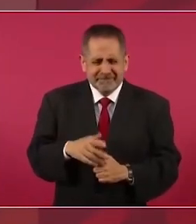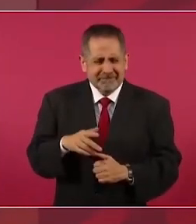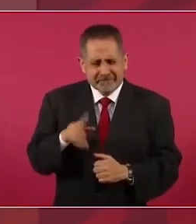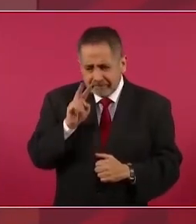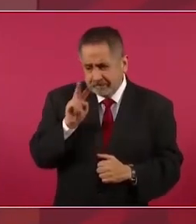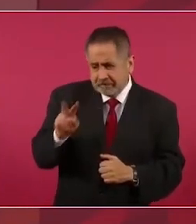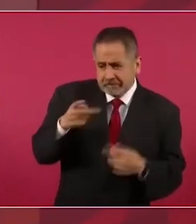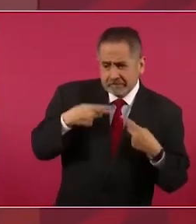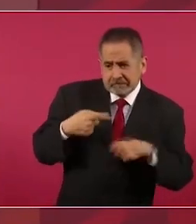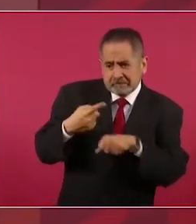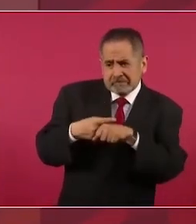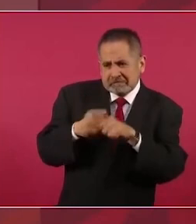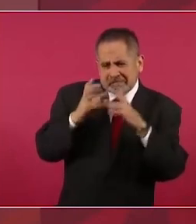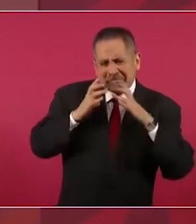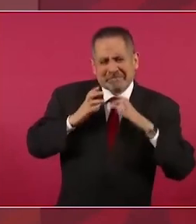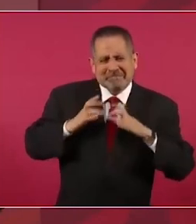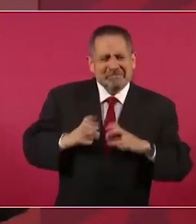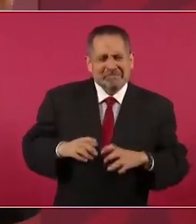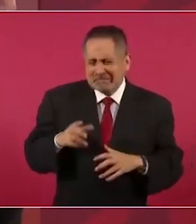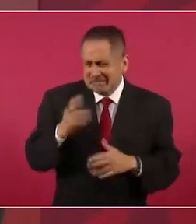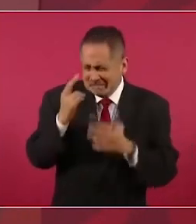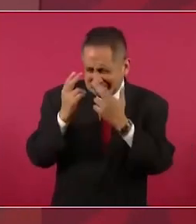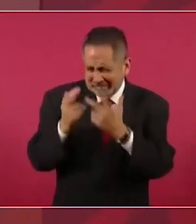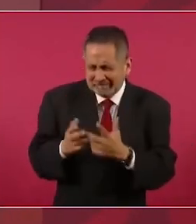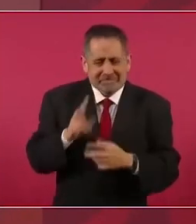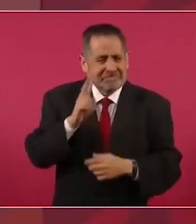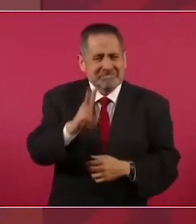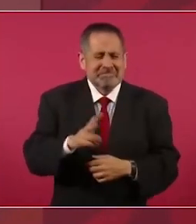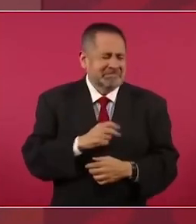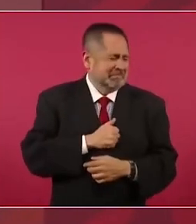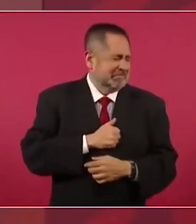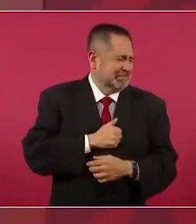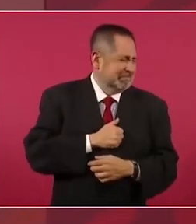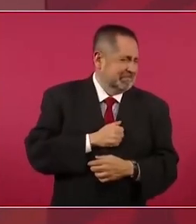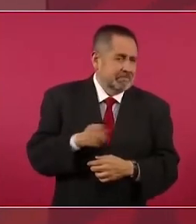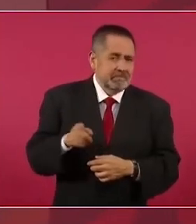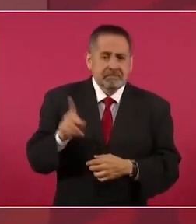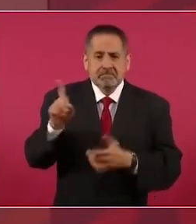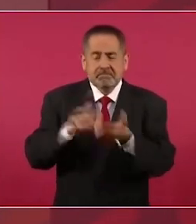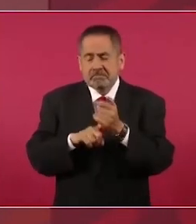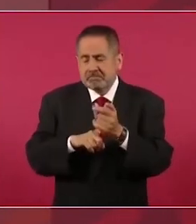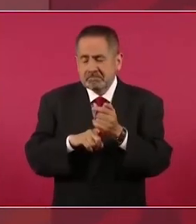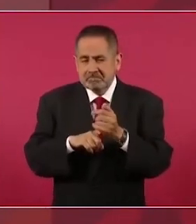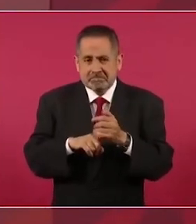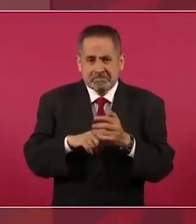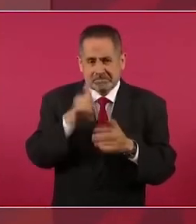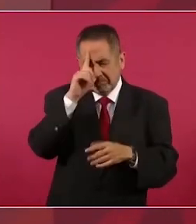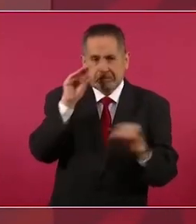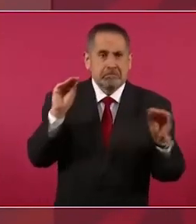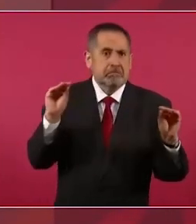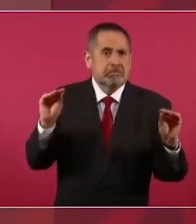dolorosísimo ver cómo andan como zombies.